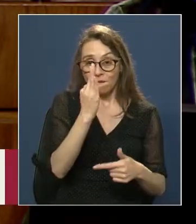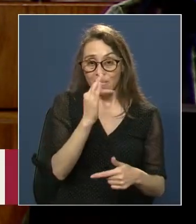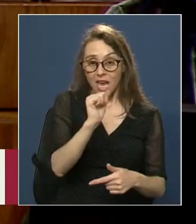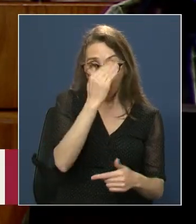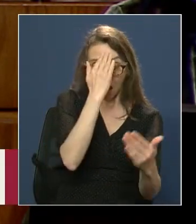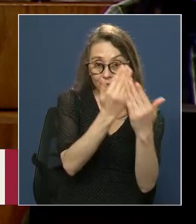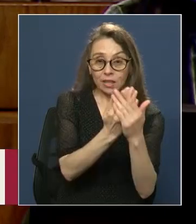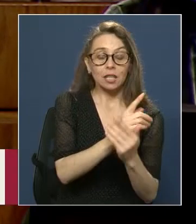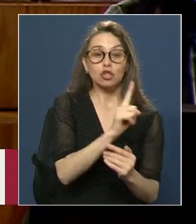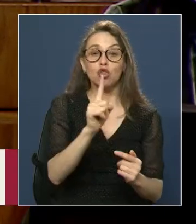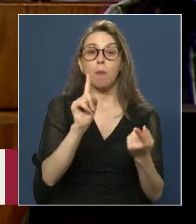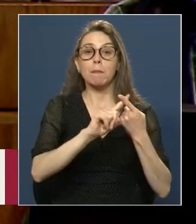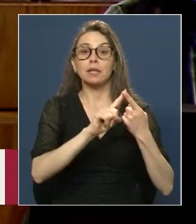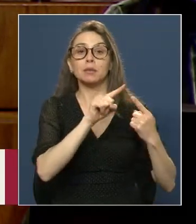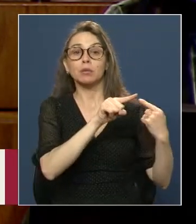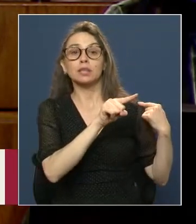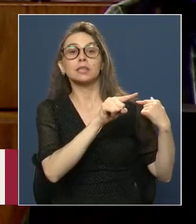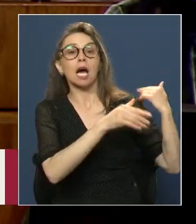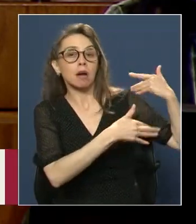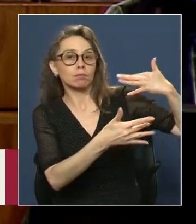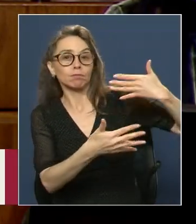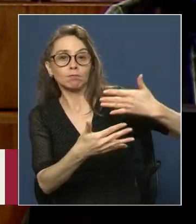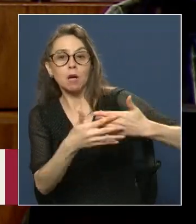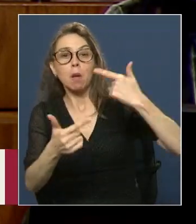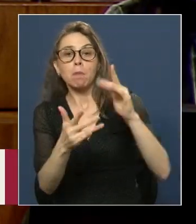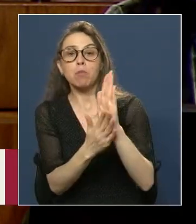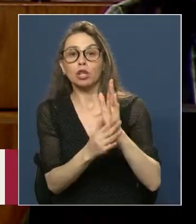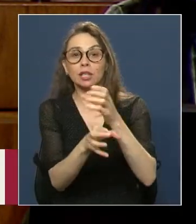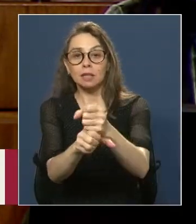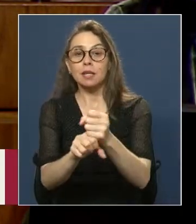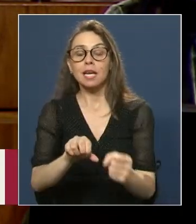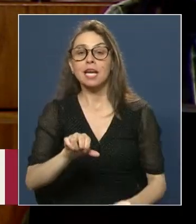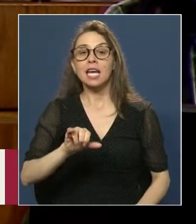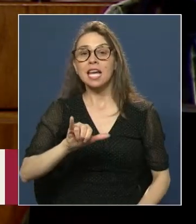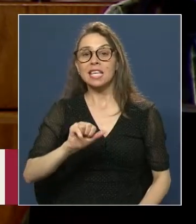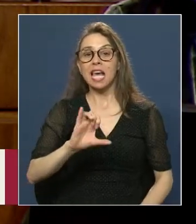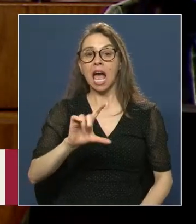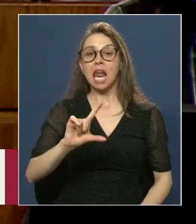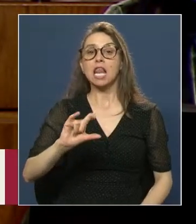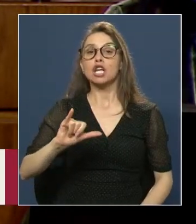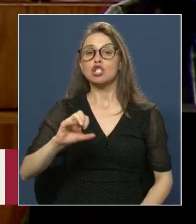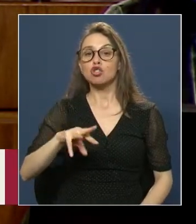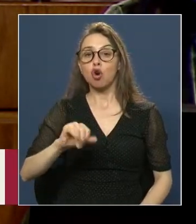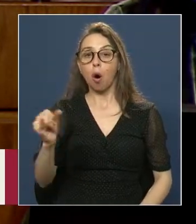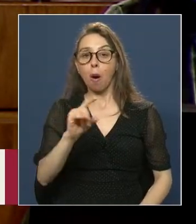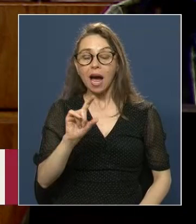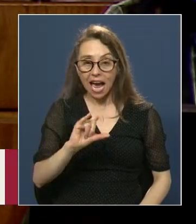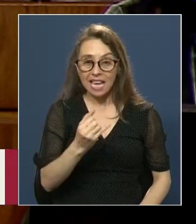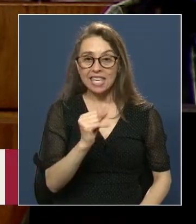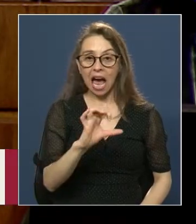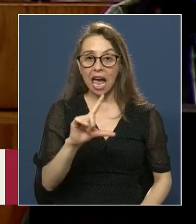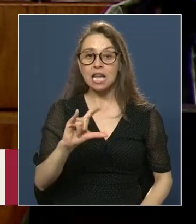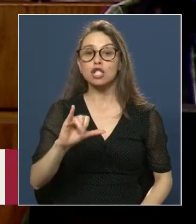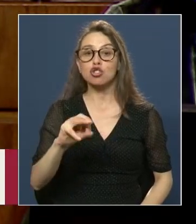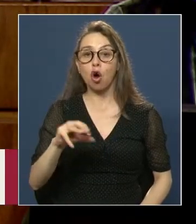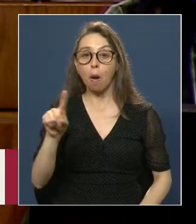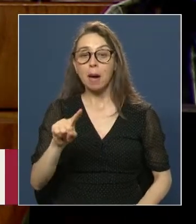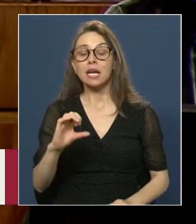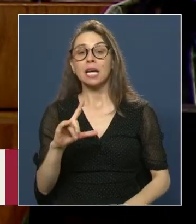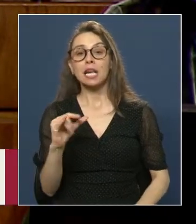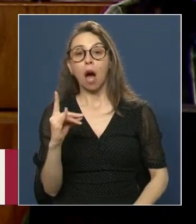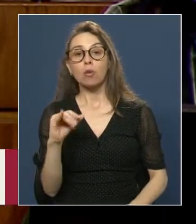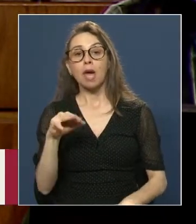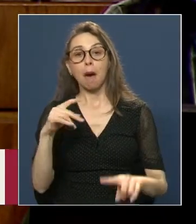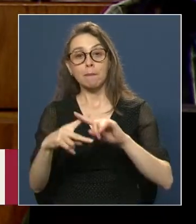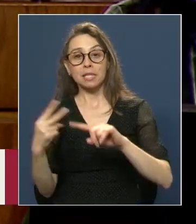sistemática de represión. Incluso actuales parlamentarias nuestras como Gael Yeomans, Claudia Mix, fueron a La Moneda a pedir la renuncia del entonces